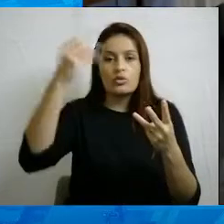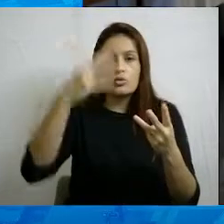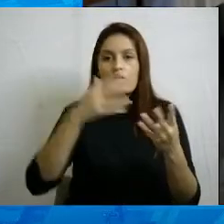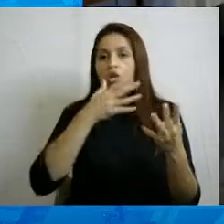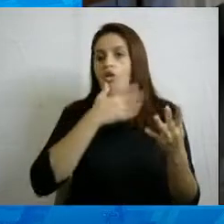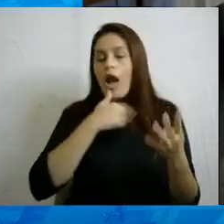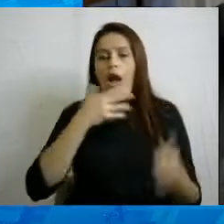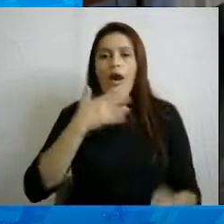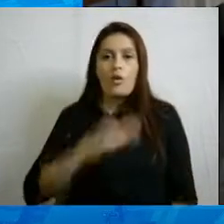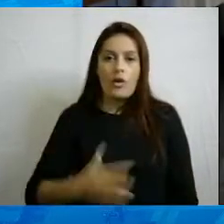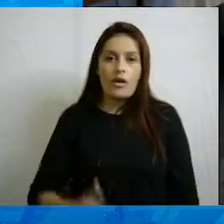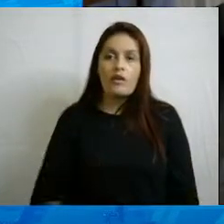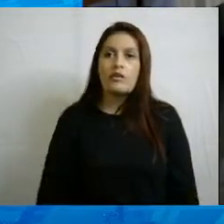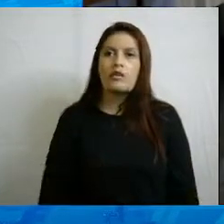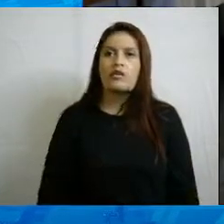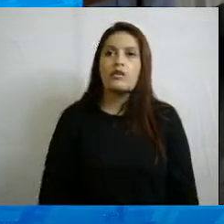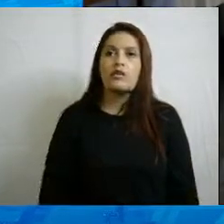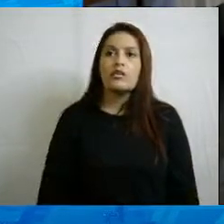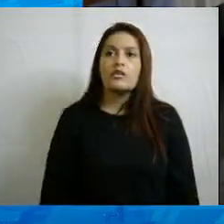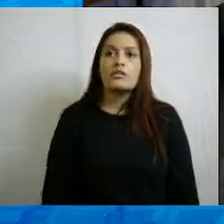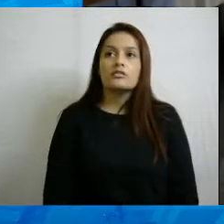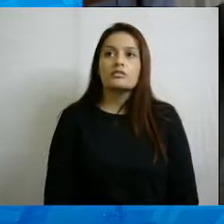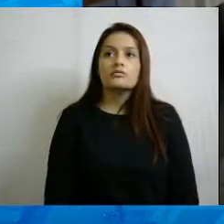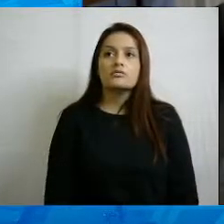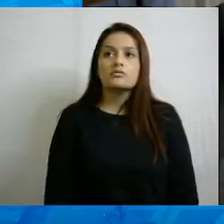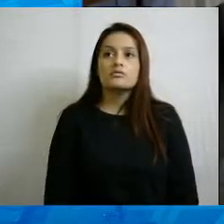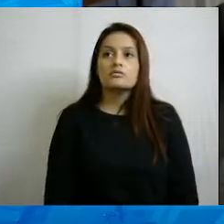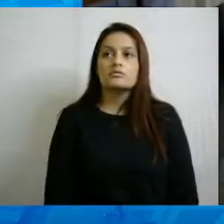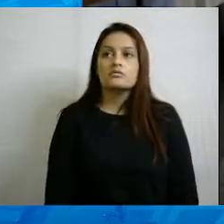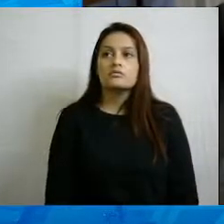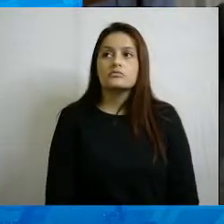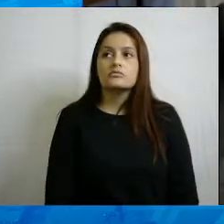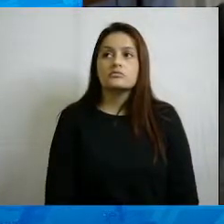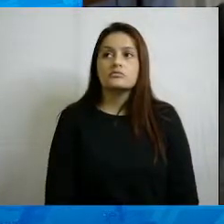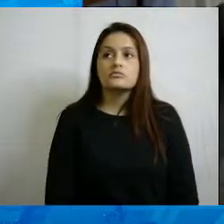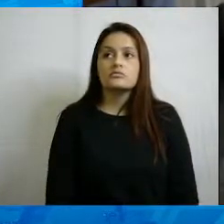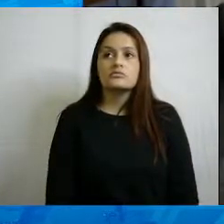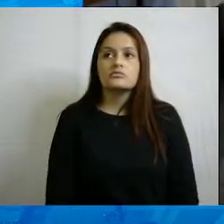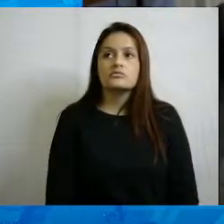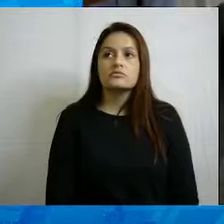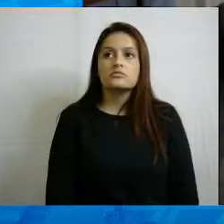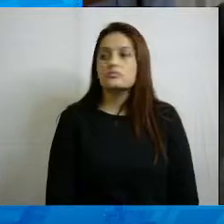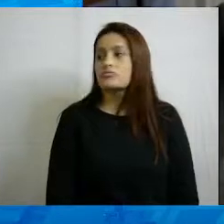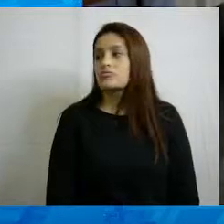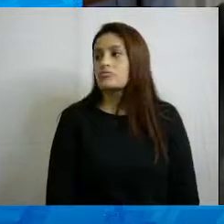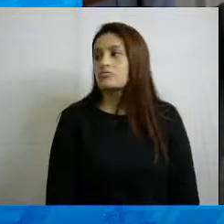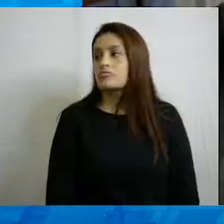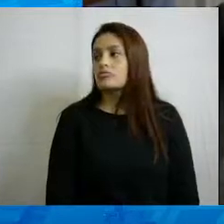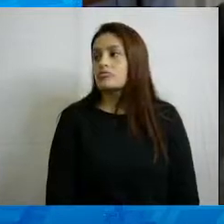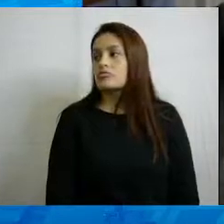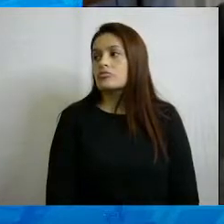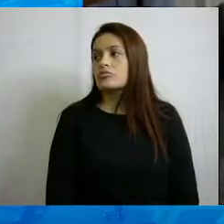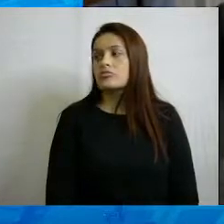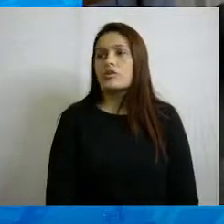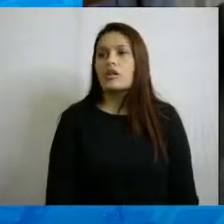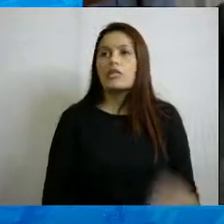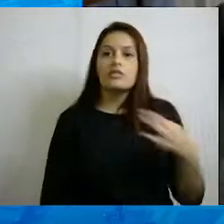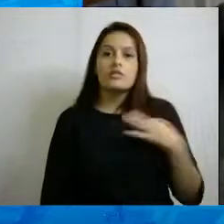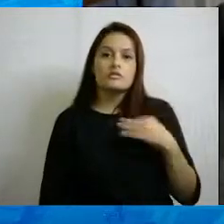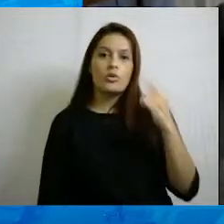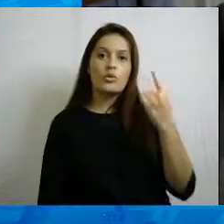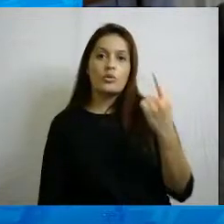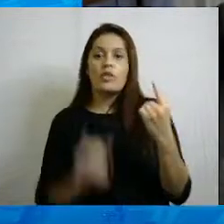PR de San José no puede hacer el proyecto por ahí porque, claro, la inscripción del plano del loteo en el conservador dice un ingreso y